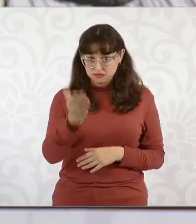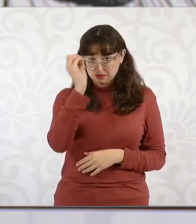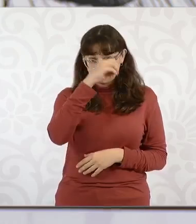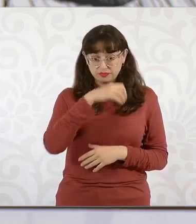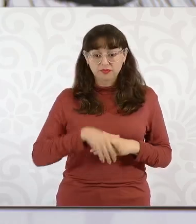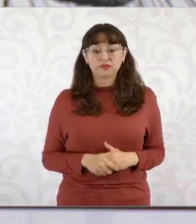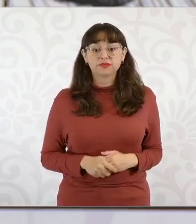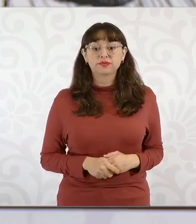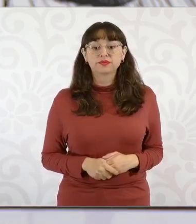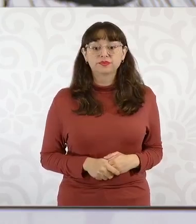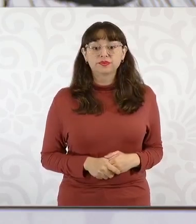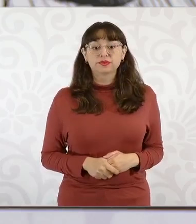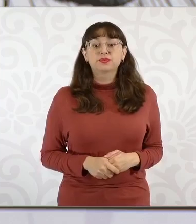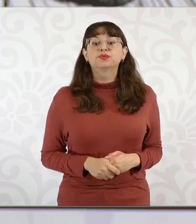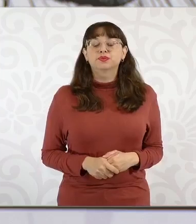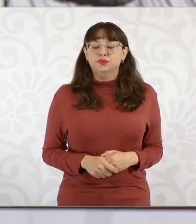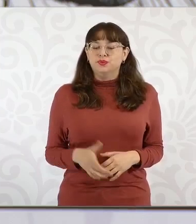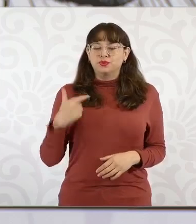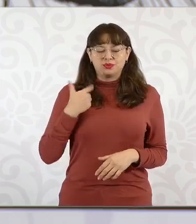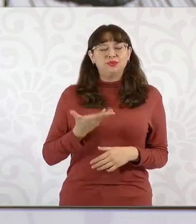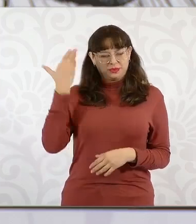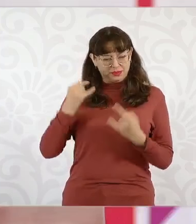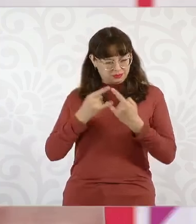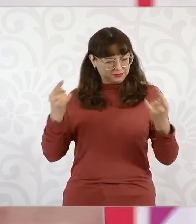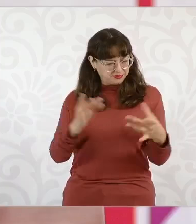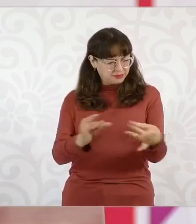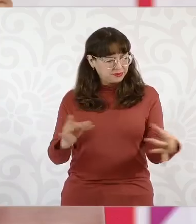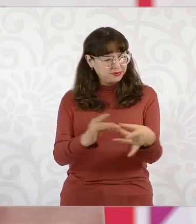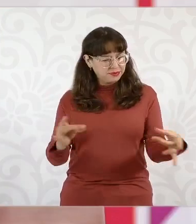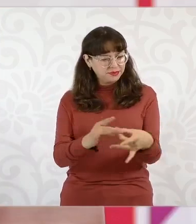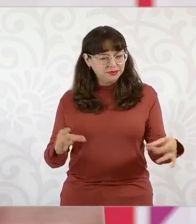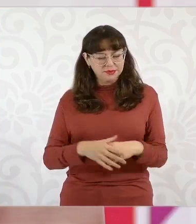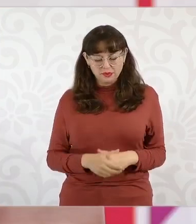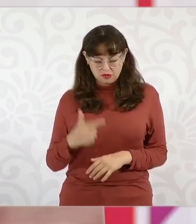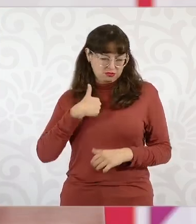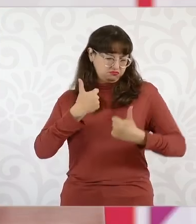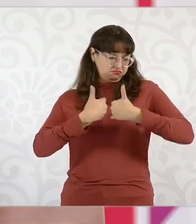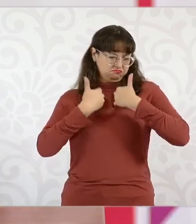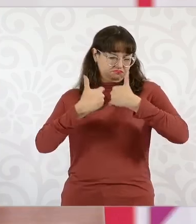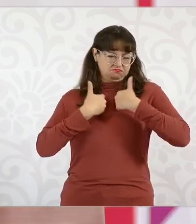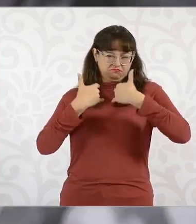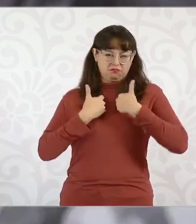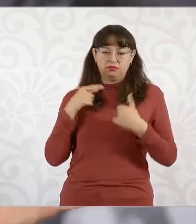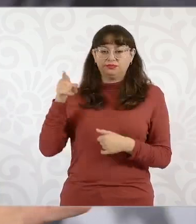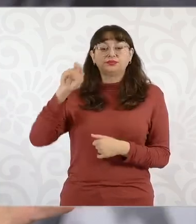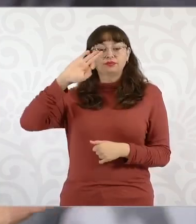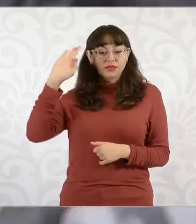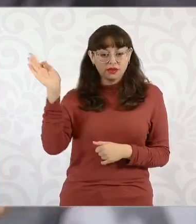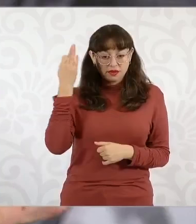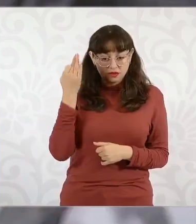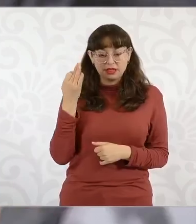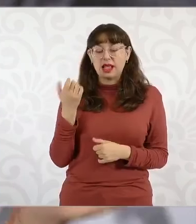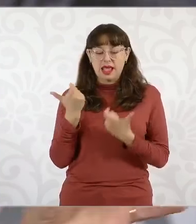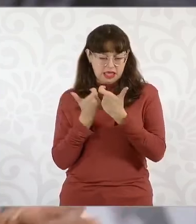cuando era joven iba saliendo de la Facultad de Economía. El anexo de la